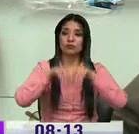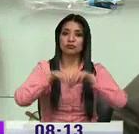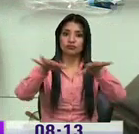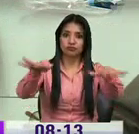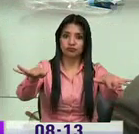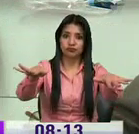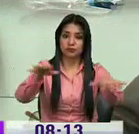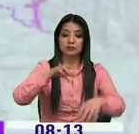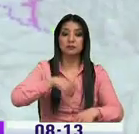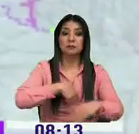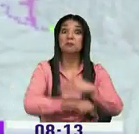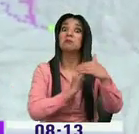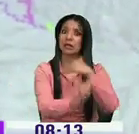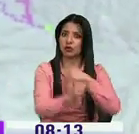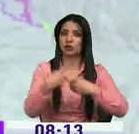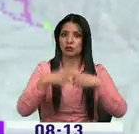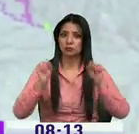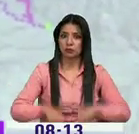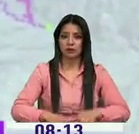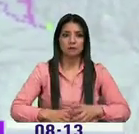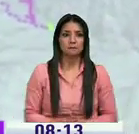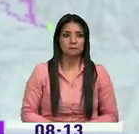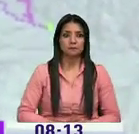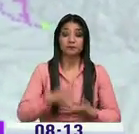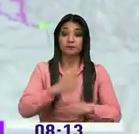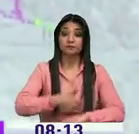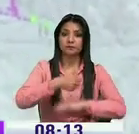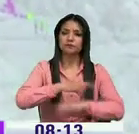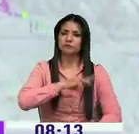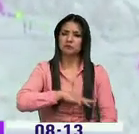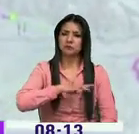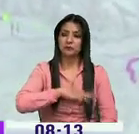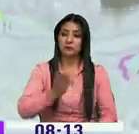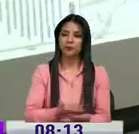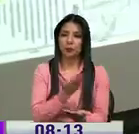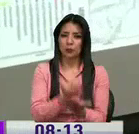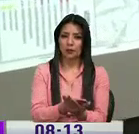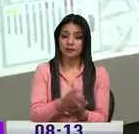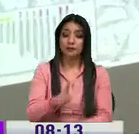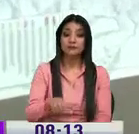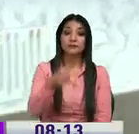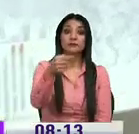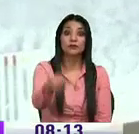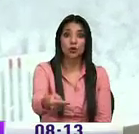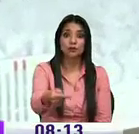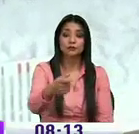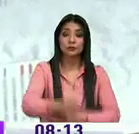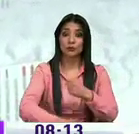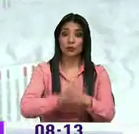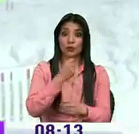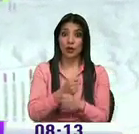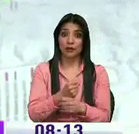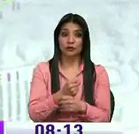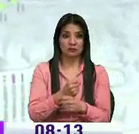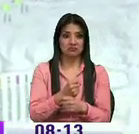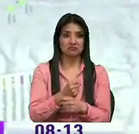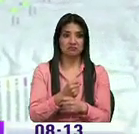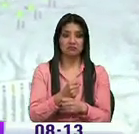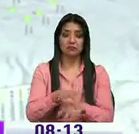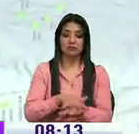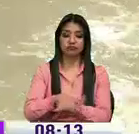de Quito. Con estas acciones, las autoridades municipales aseguran que en el primer trimestre del próximo año, parte principal del caudal del río